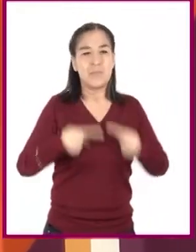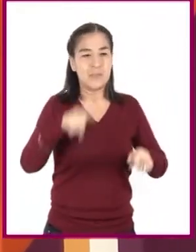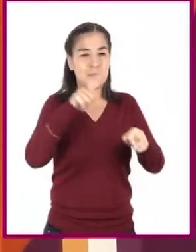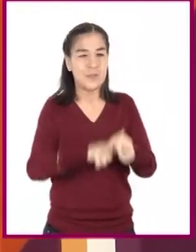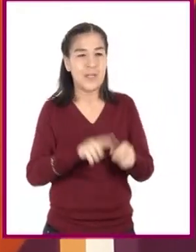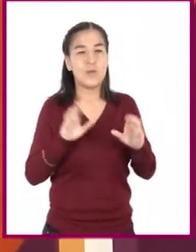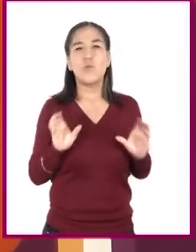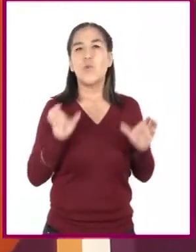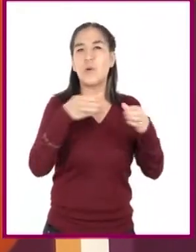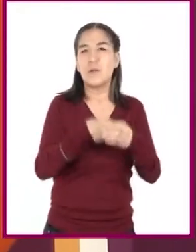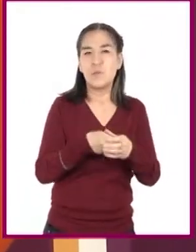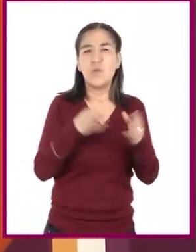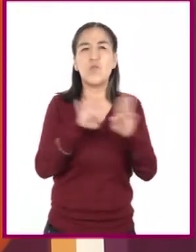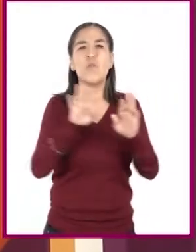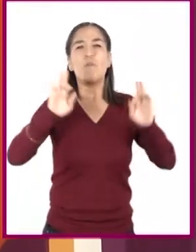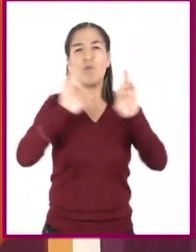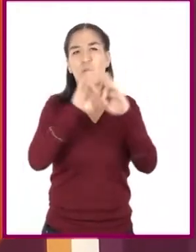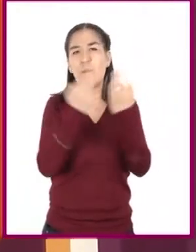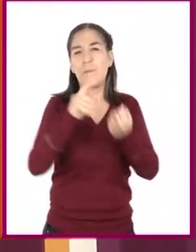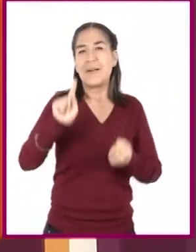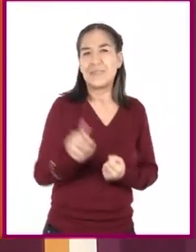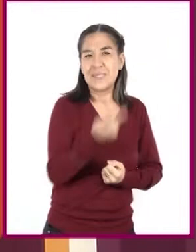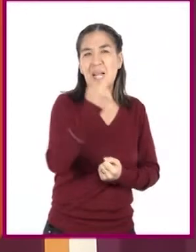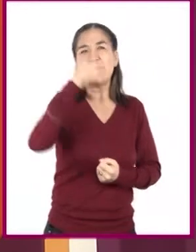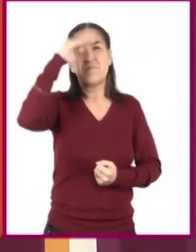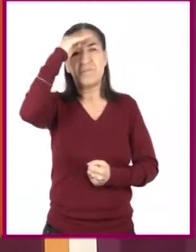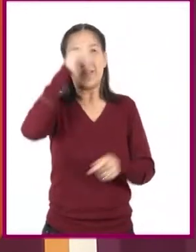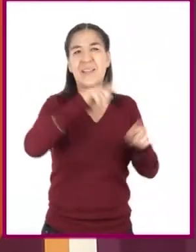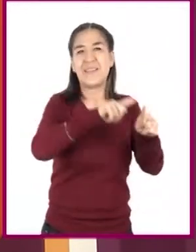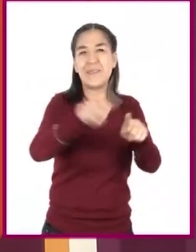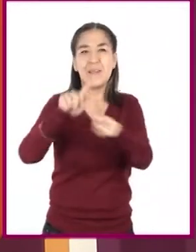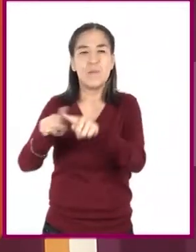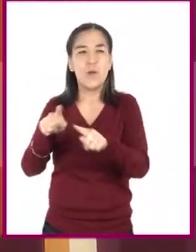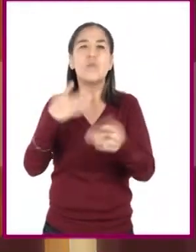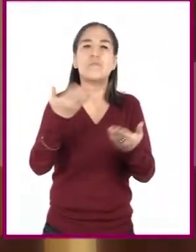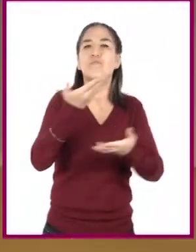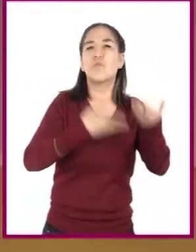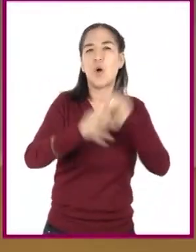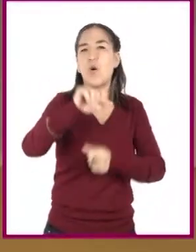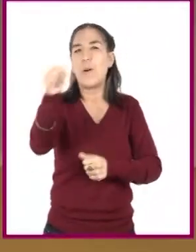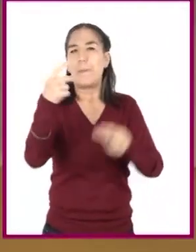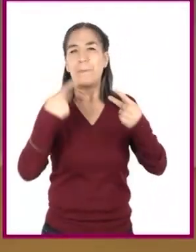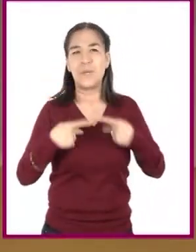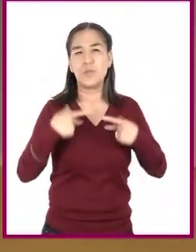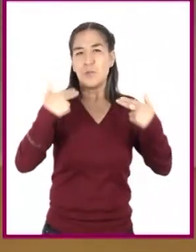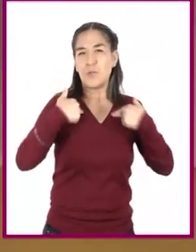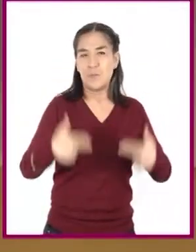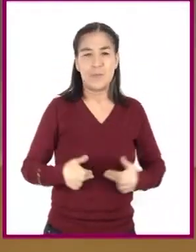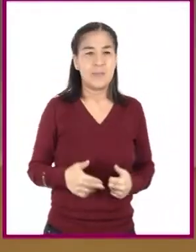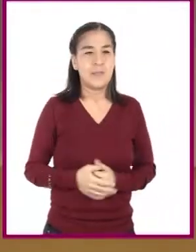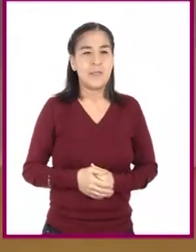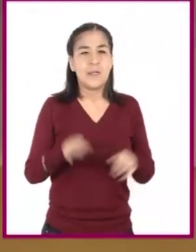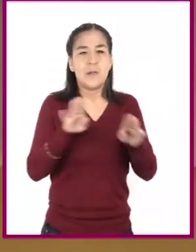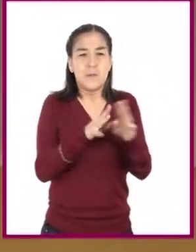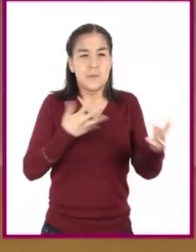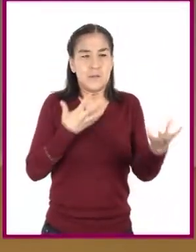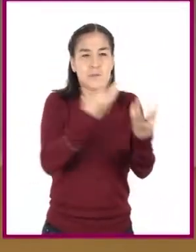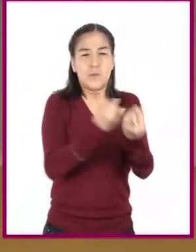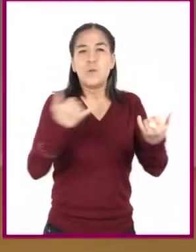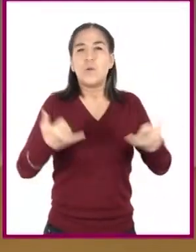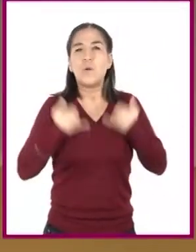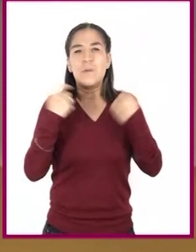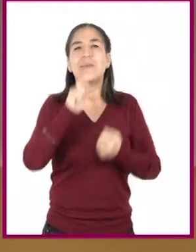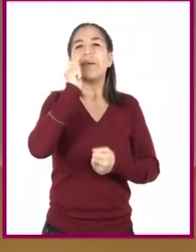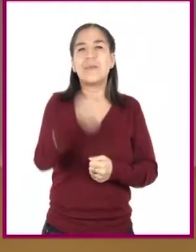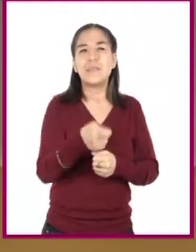colectivas, formas de ser y pensar que compartes con otros seres humanos. Las identidades juveniles se refieren a